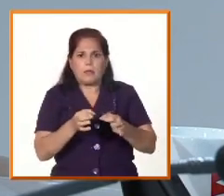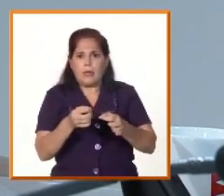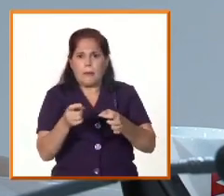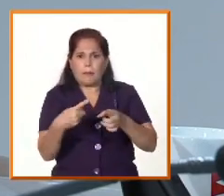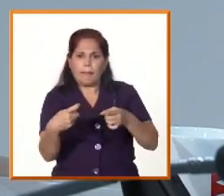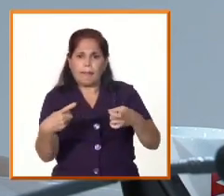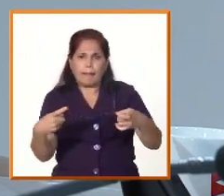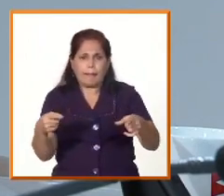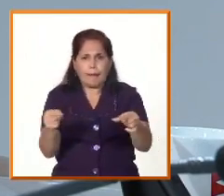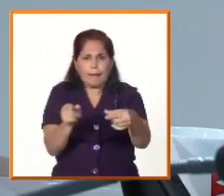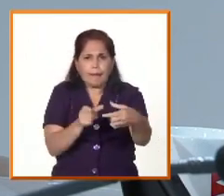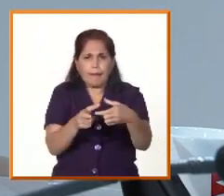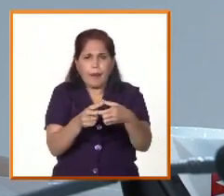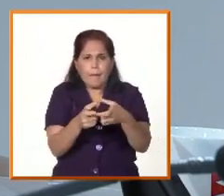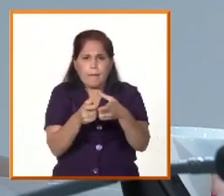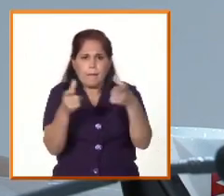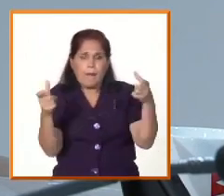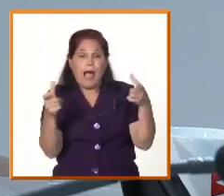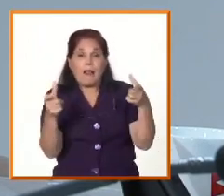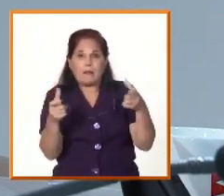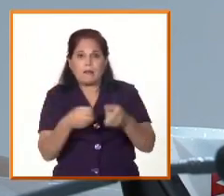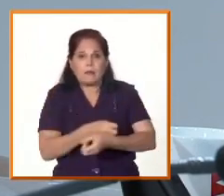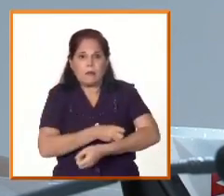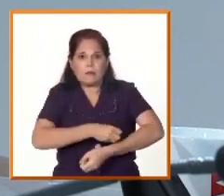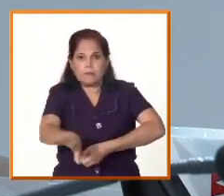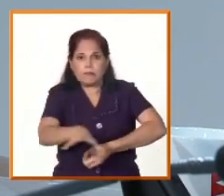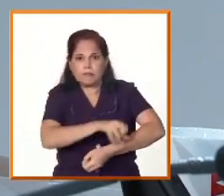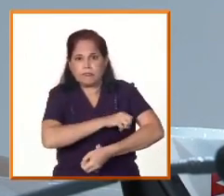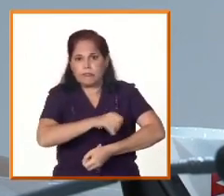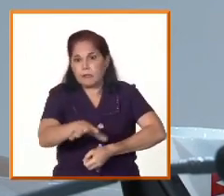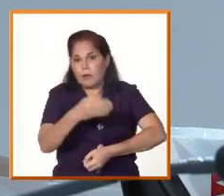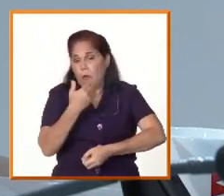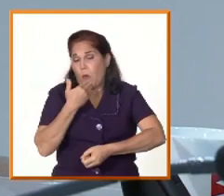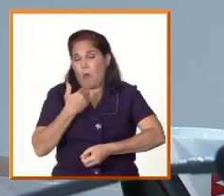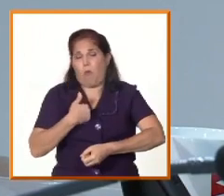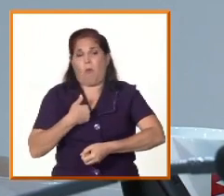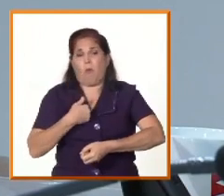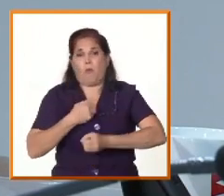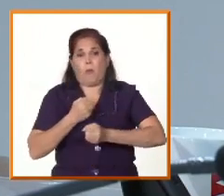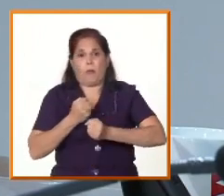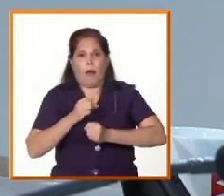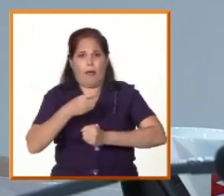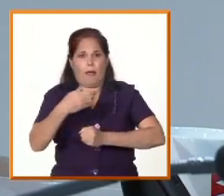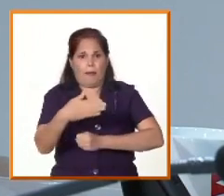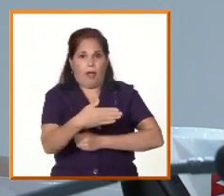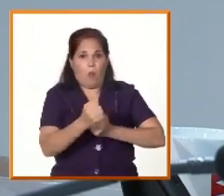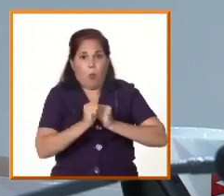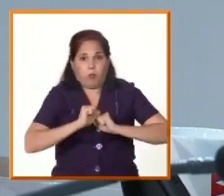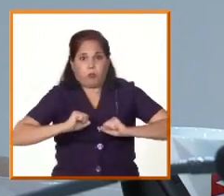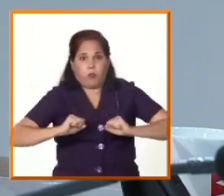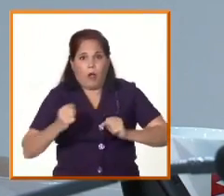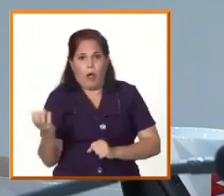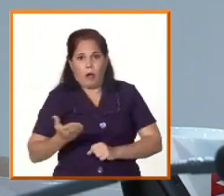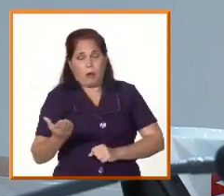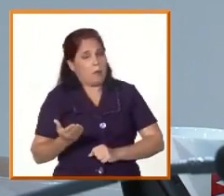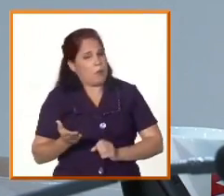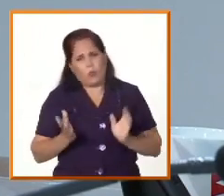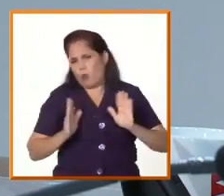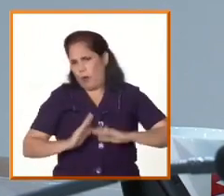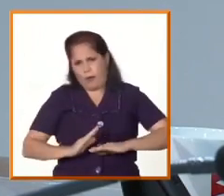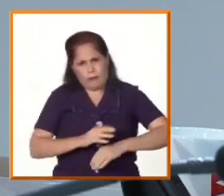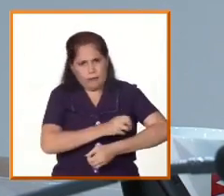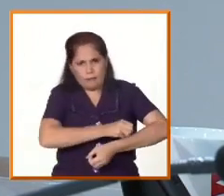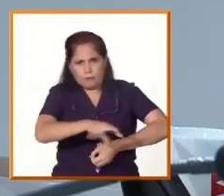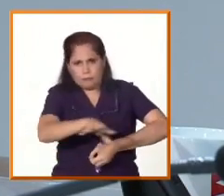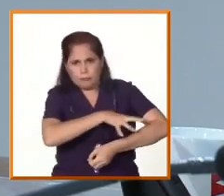intensivo depende de comida de pienso y es un recurso que hoy tampoco contamos en el país para poder